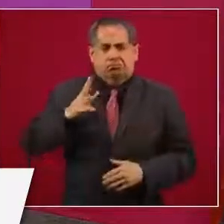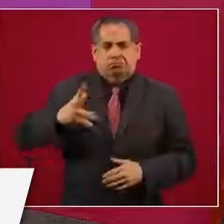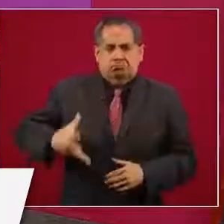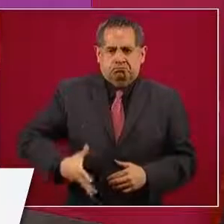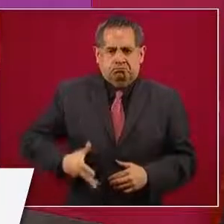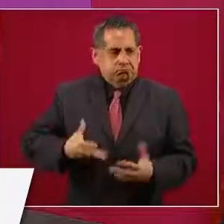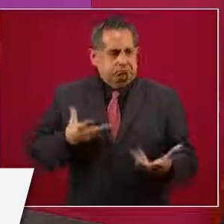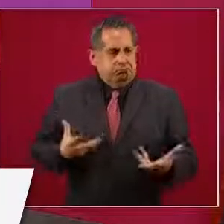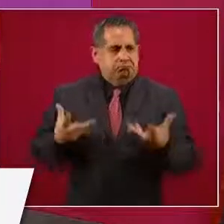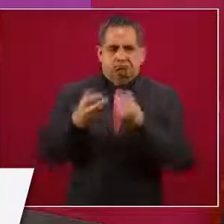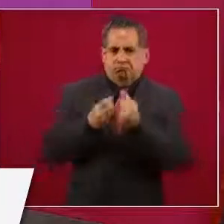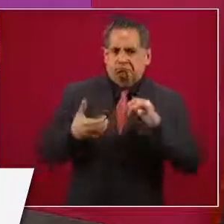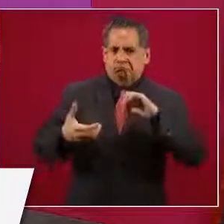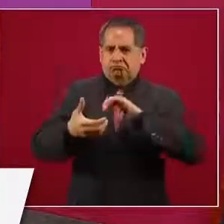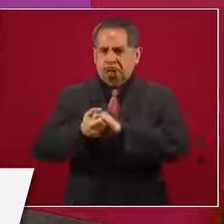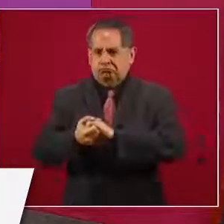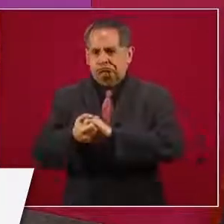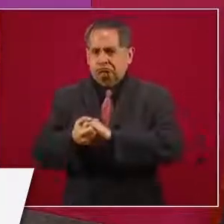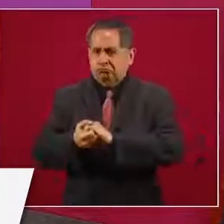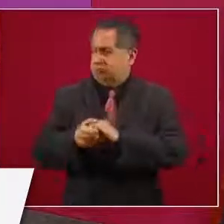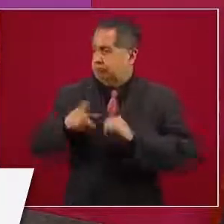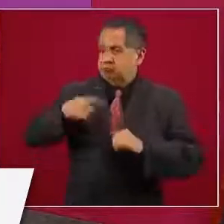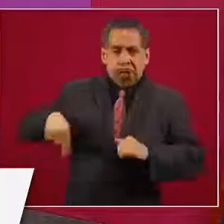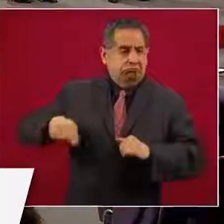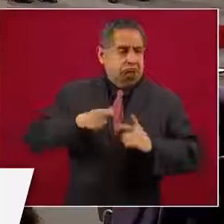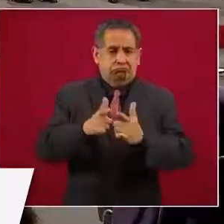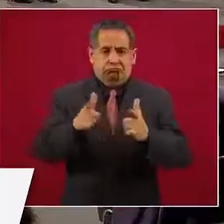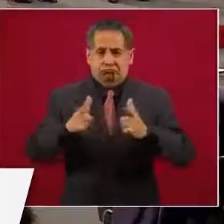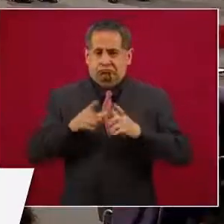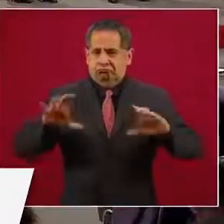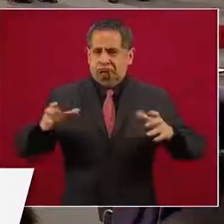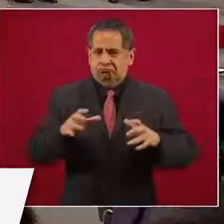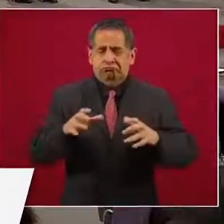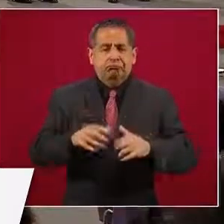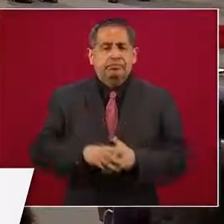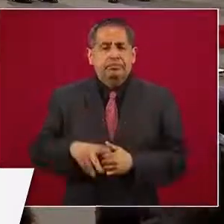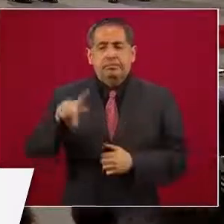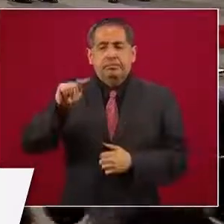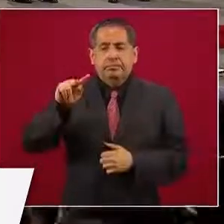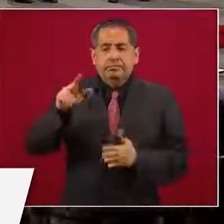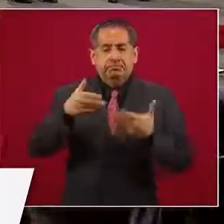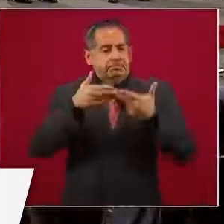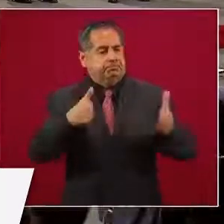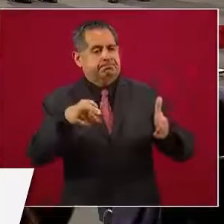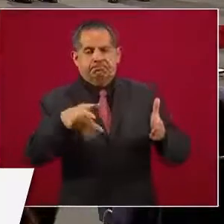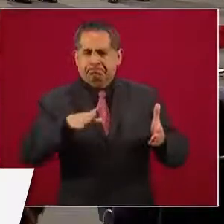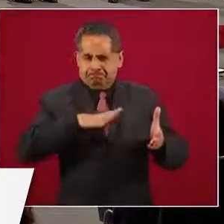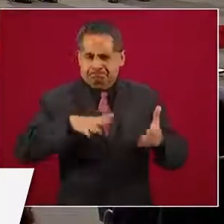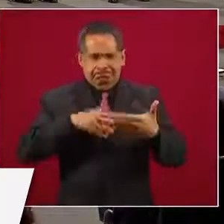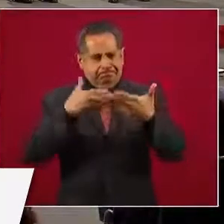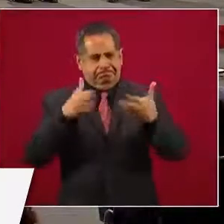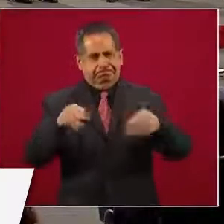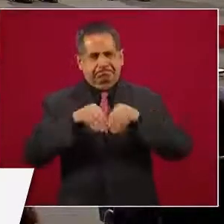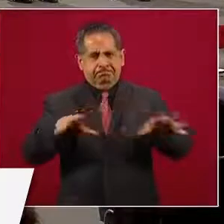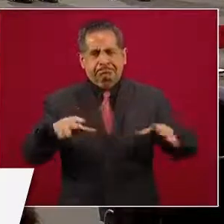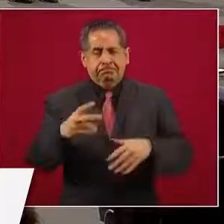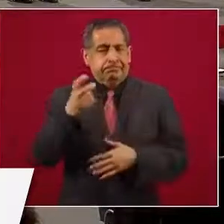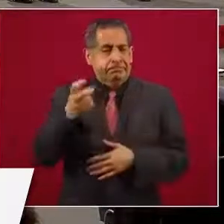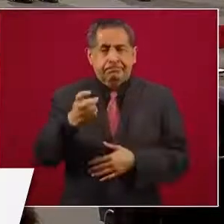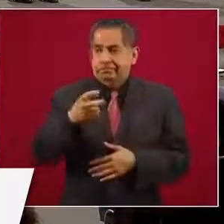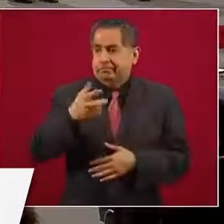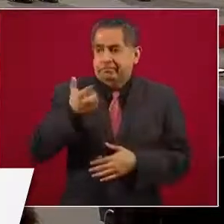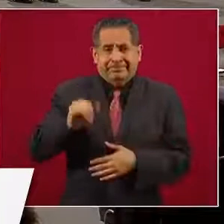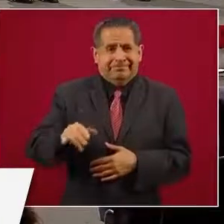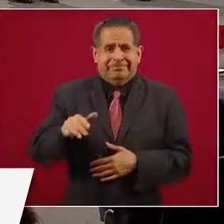poder formar parte de este gran proyecto. La televisión abierta está aquí porque es parte de la vida